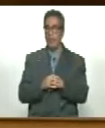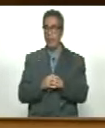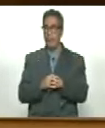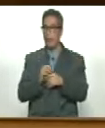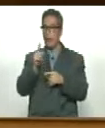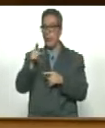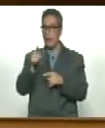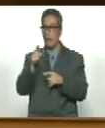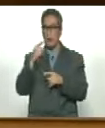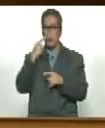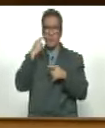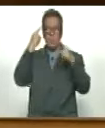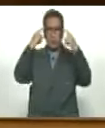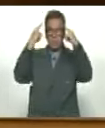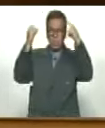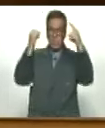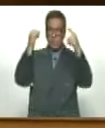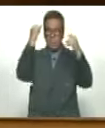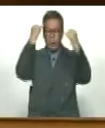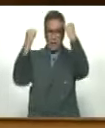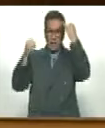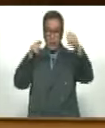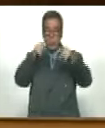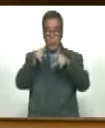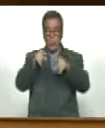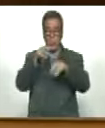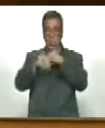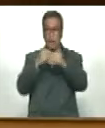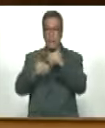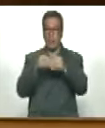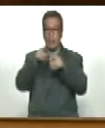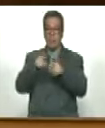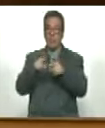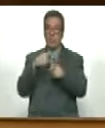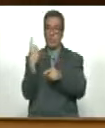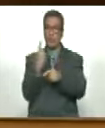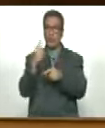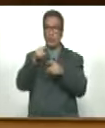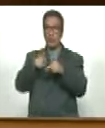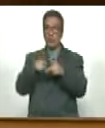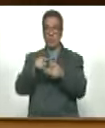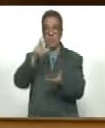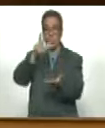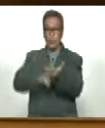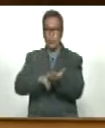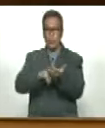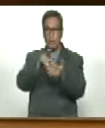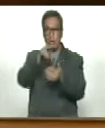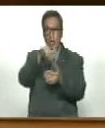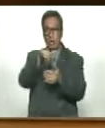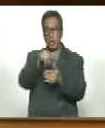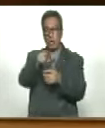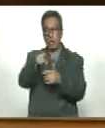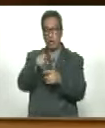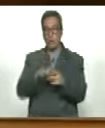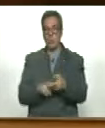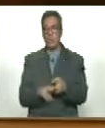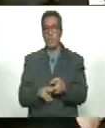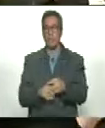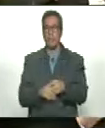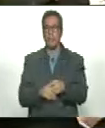No es una metáfora, es que las medidas coercitivas unilaterales son exactamente eso.